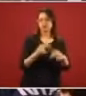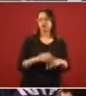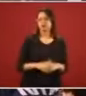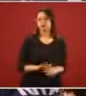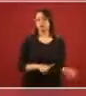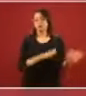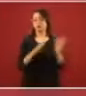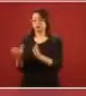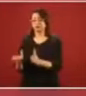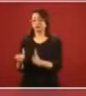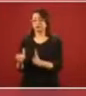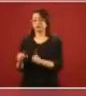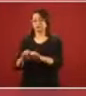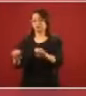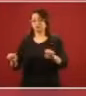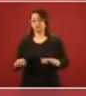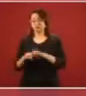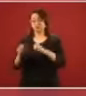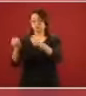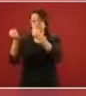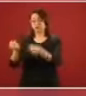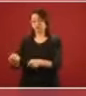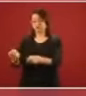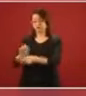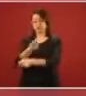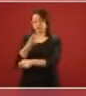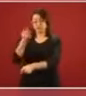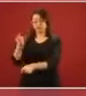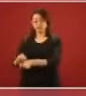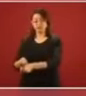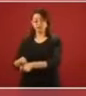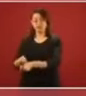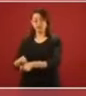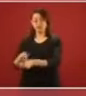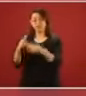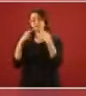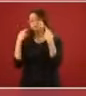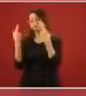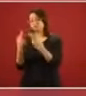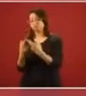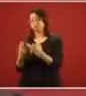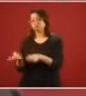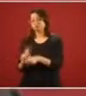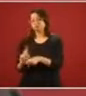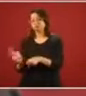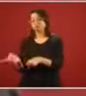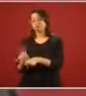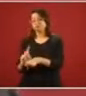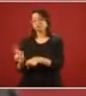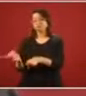pero el Gabinete de Seguridad es diario,